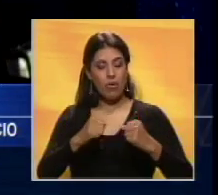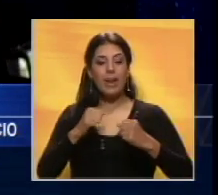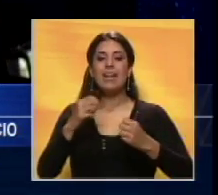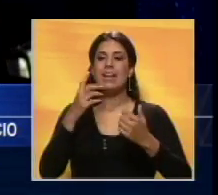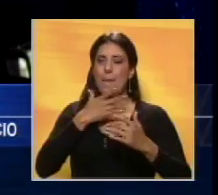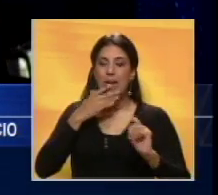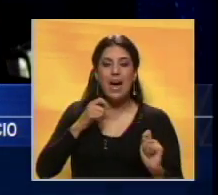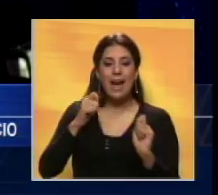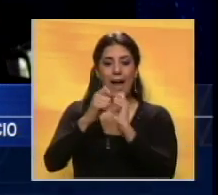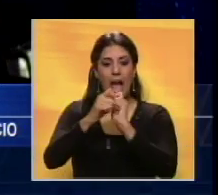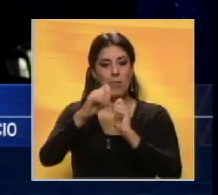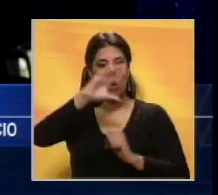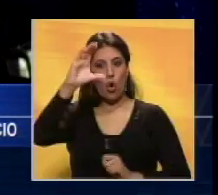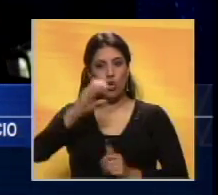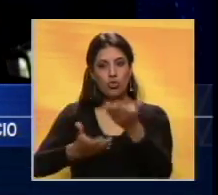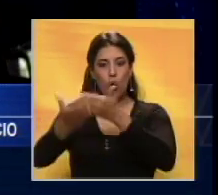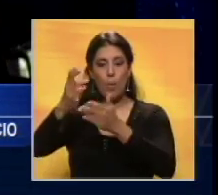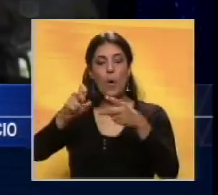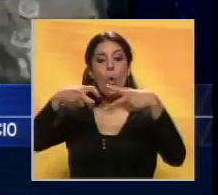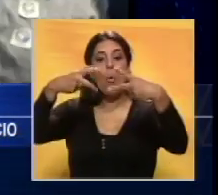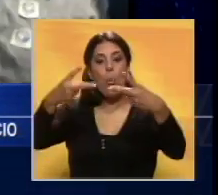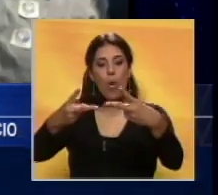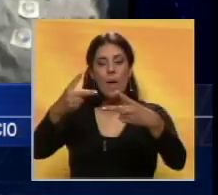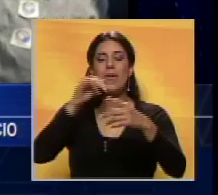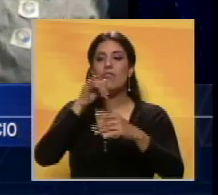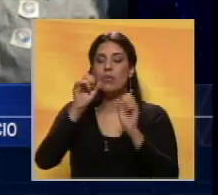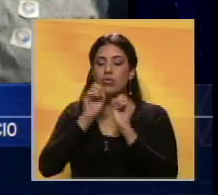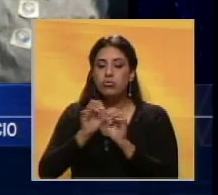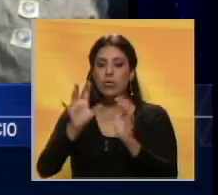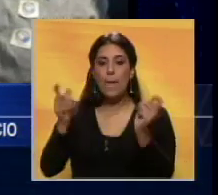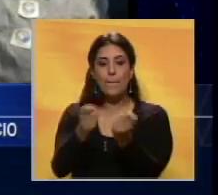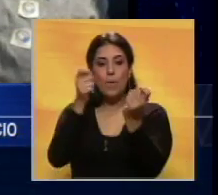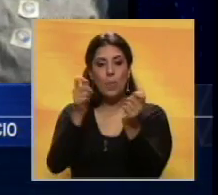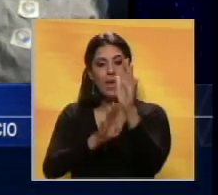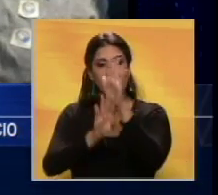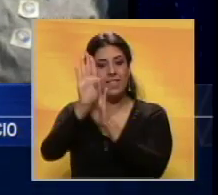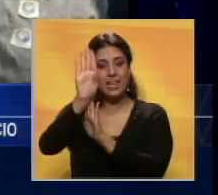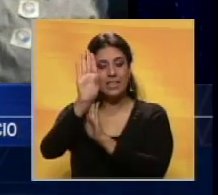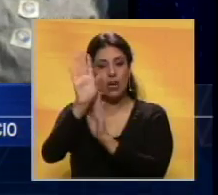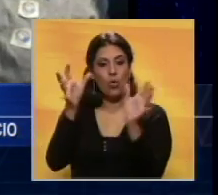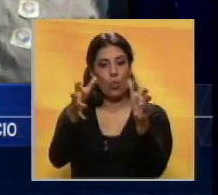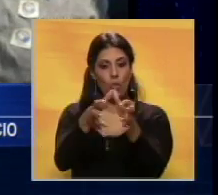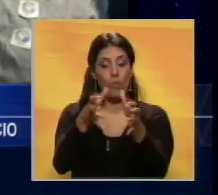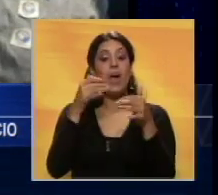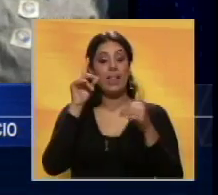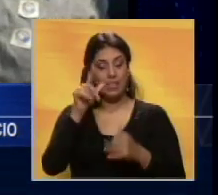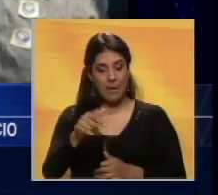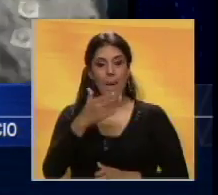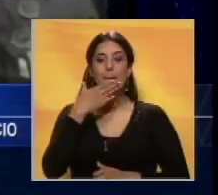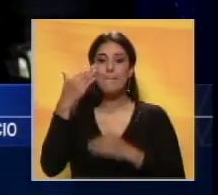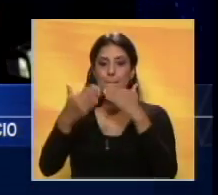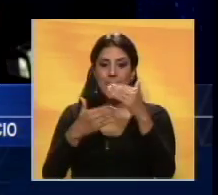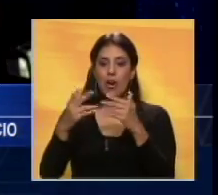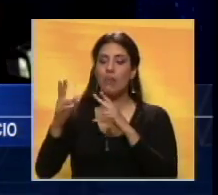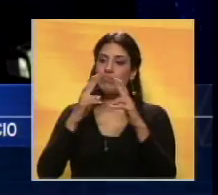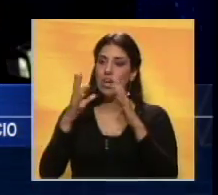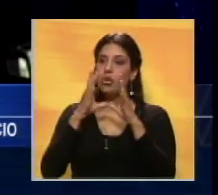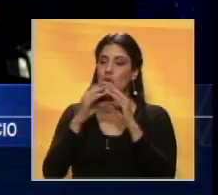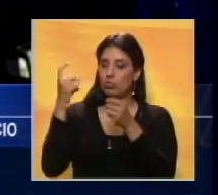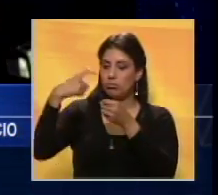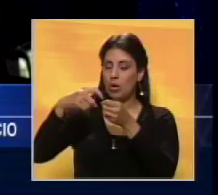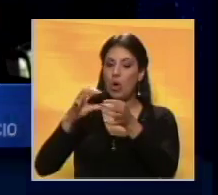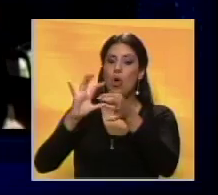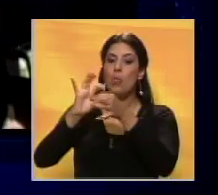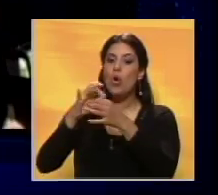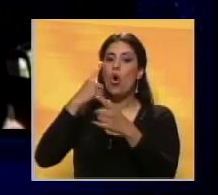propone transformar Consecomercio en una unidad de generación de información y promoción del desarrollo del gremio, así como mejorar la relación con los